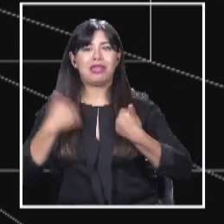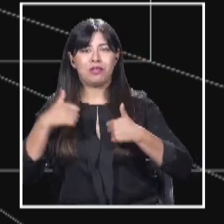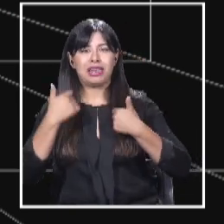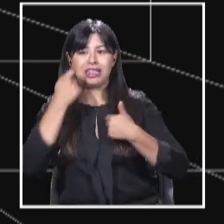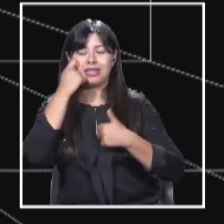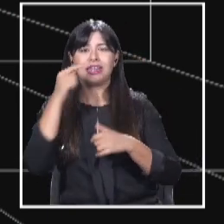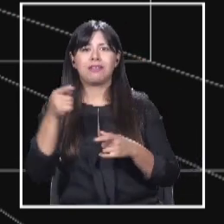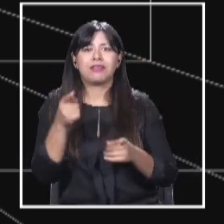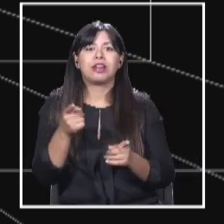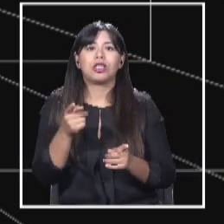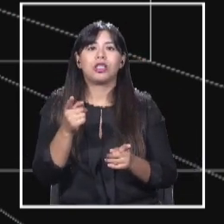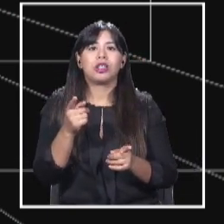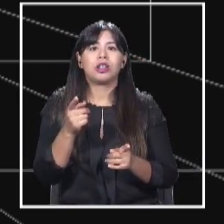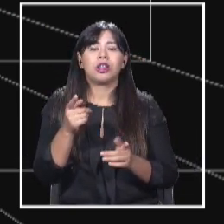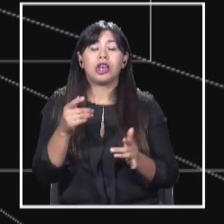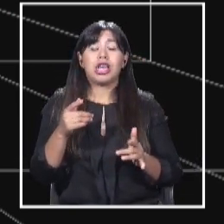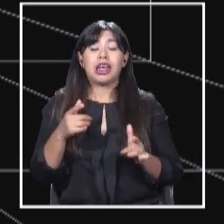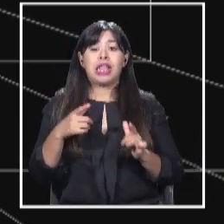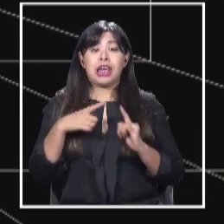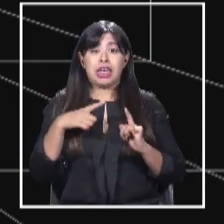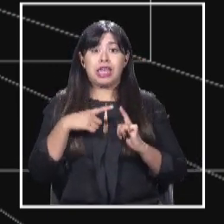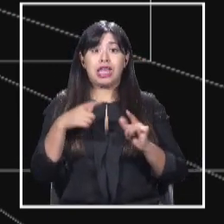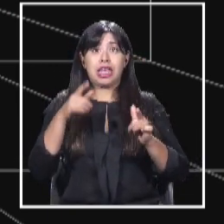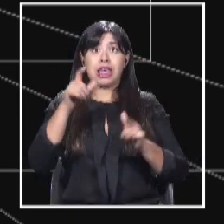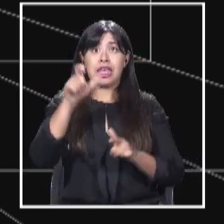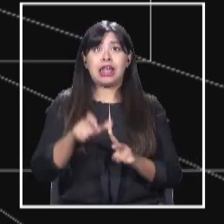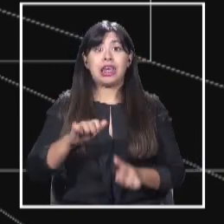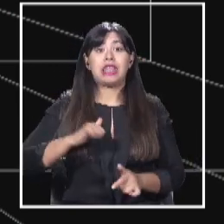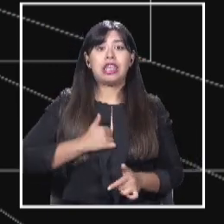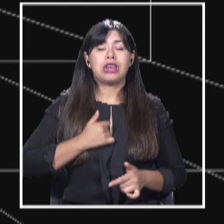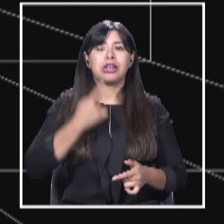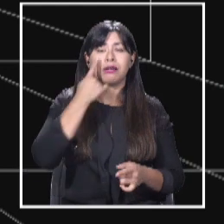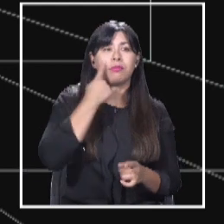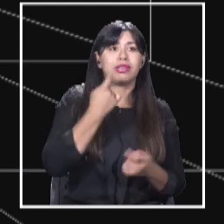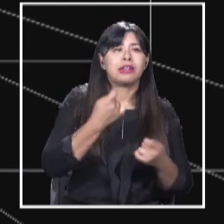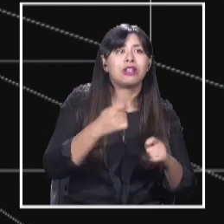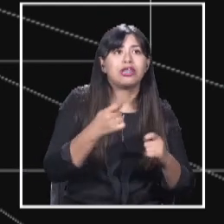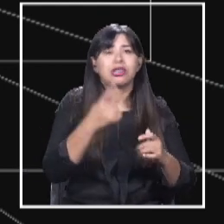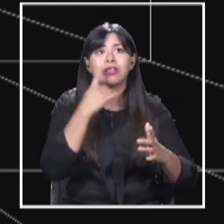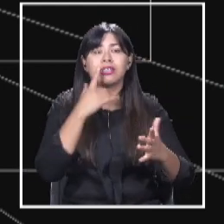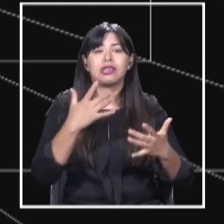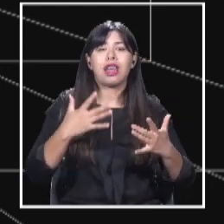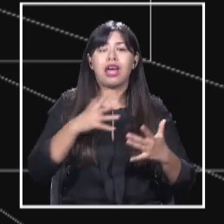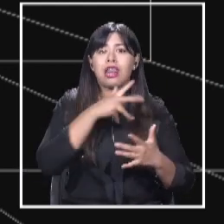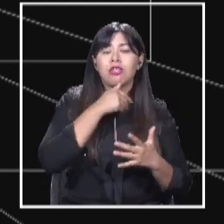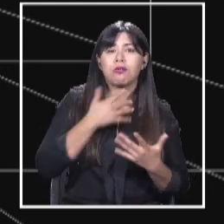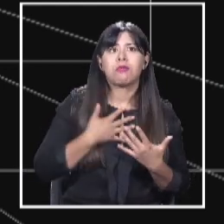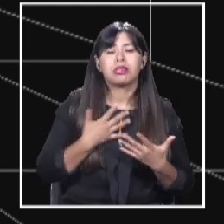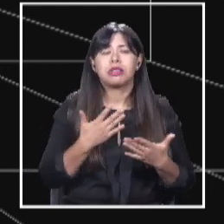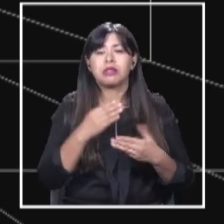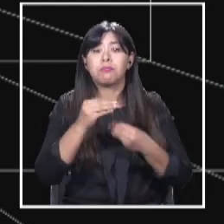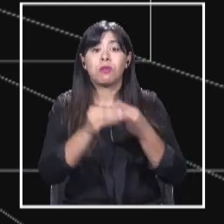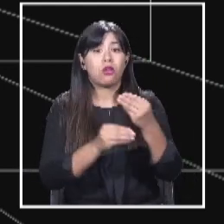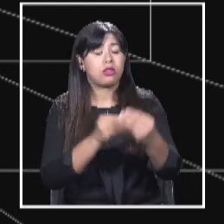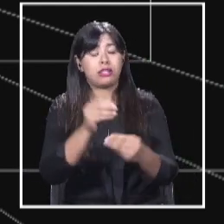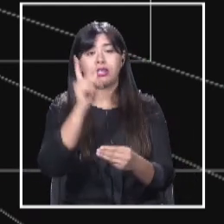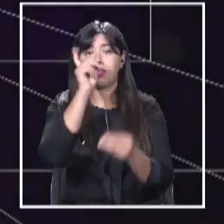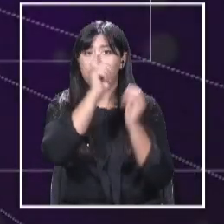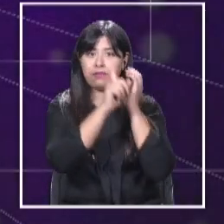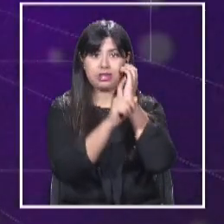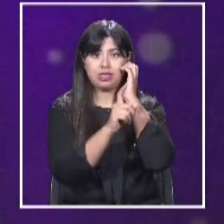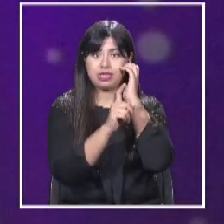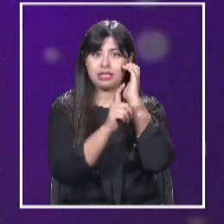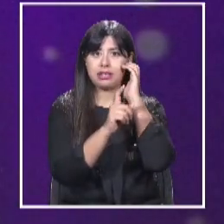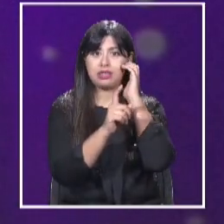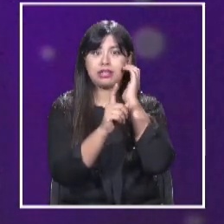sí, realmente el adolescente puede jugar o intentar y probar a ser adulto con todas sus circunstancias, pero es un proceso difícil,